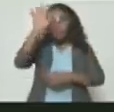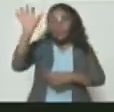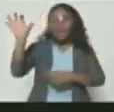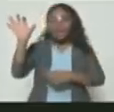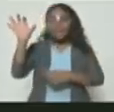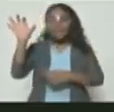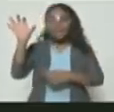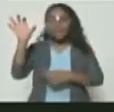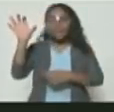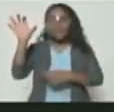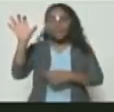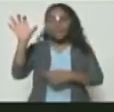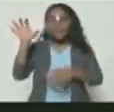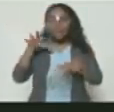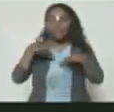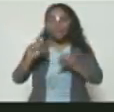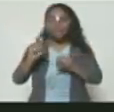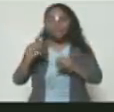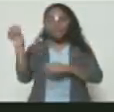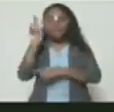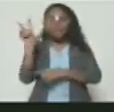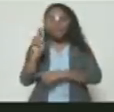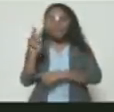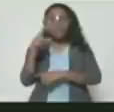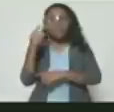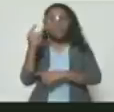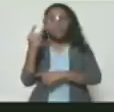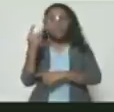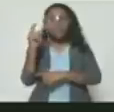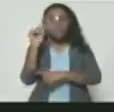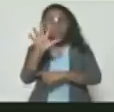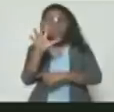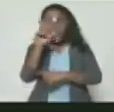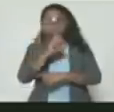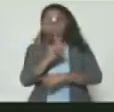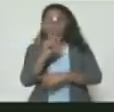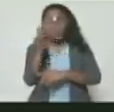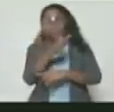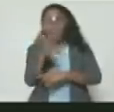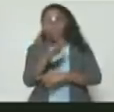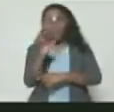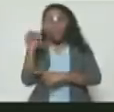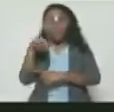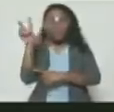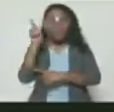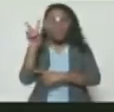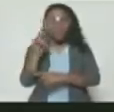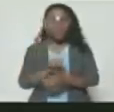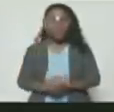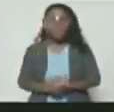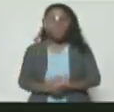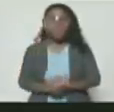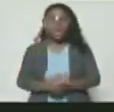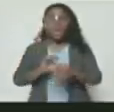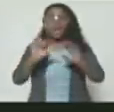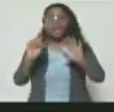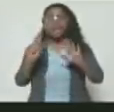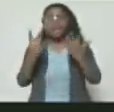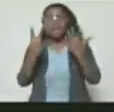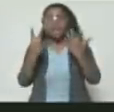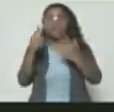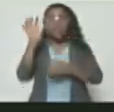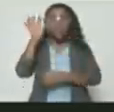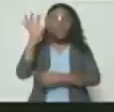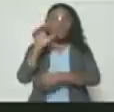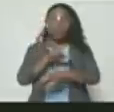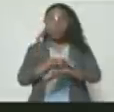hegemones. Y Venezuela en apenas 5 años, en apenas 5 años. Es el sexto país